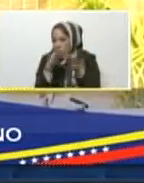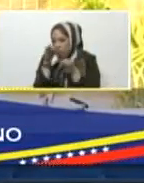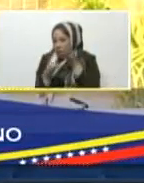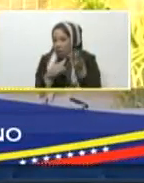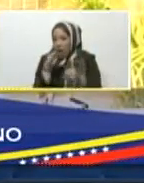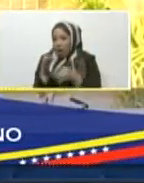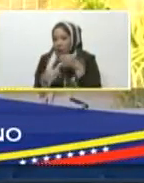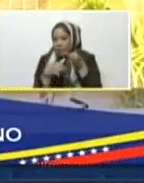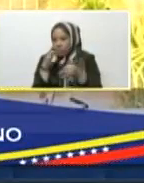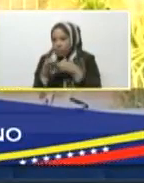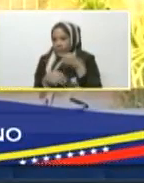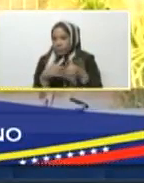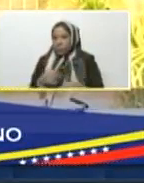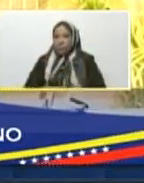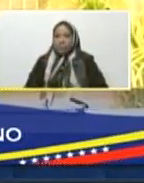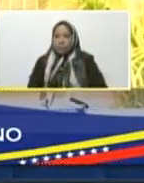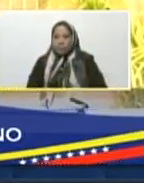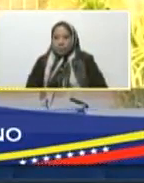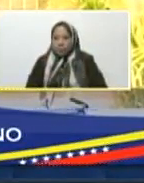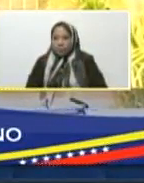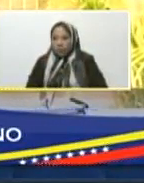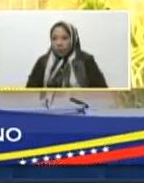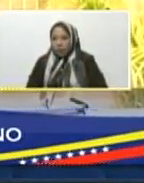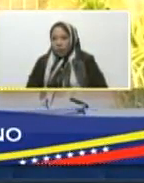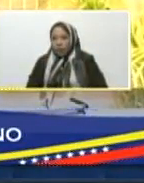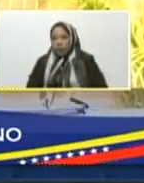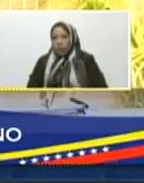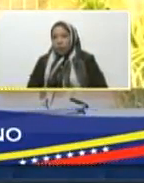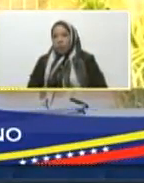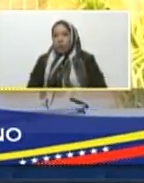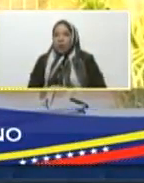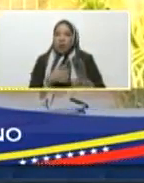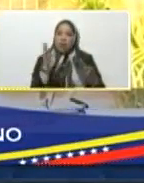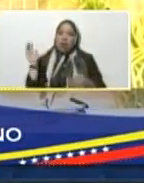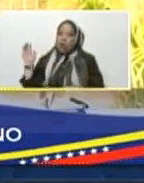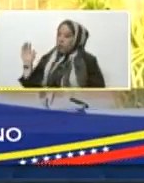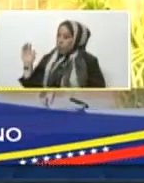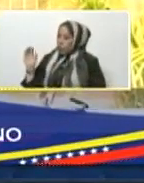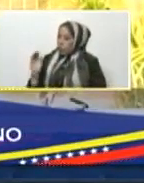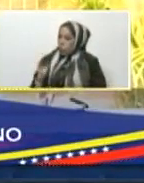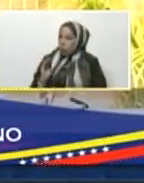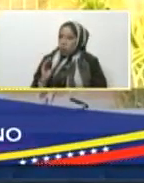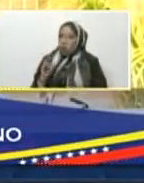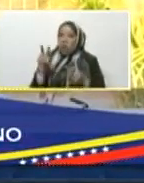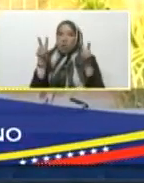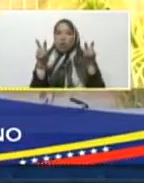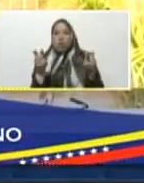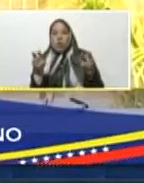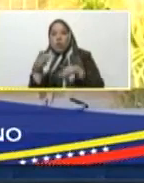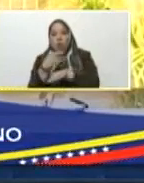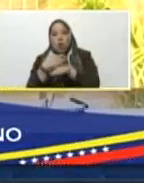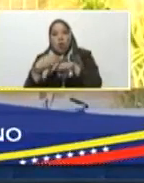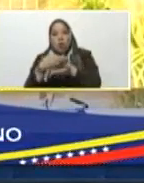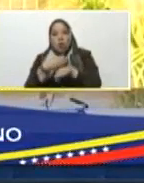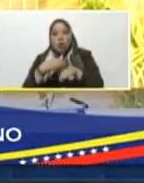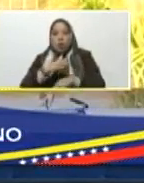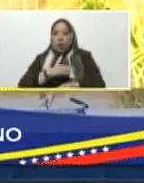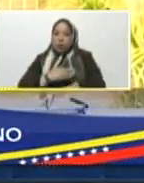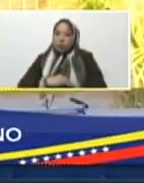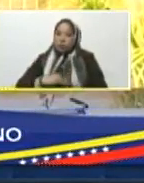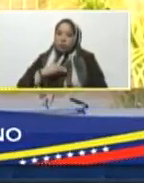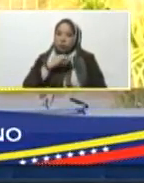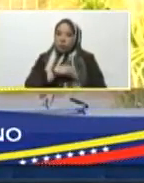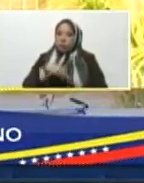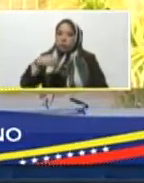También quiero recibir de manera oficial al nuevo jefe de las misiones cubanas